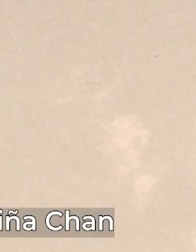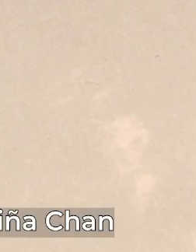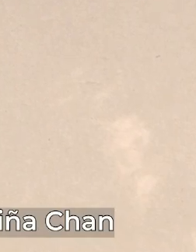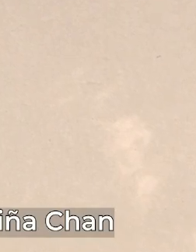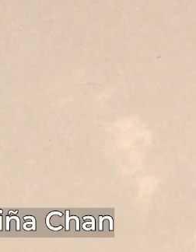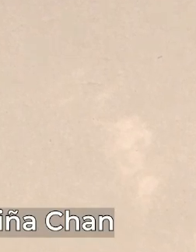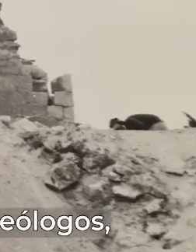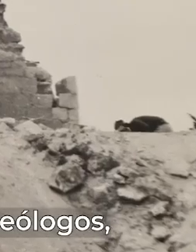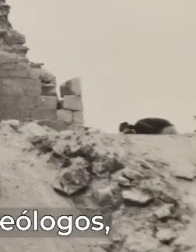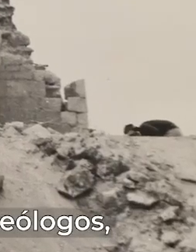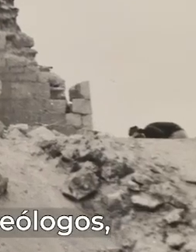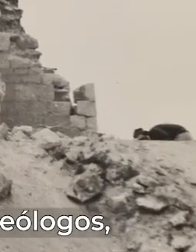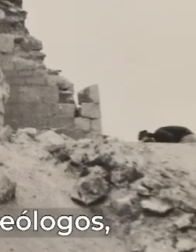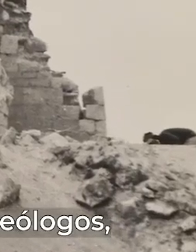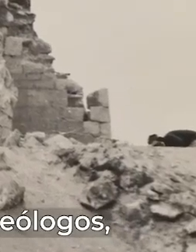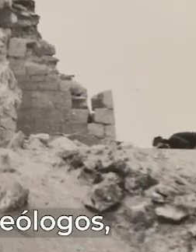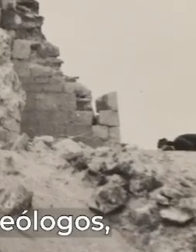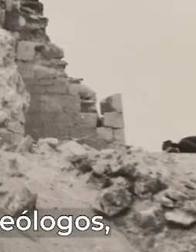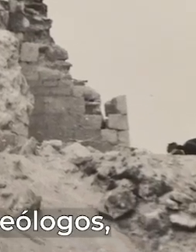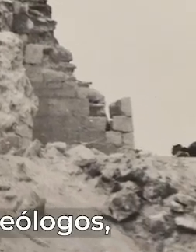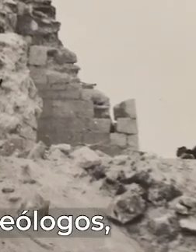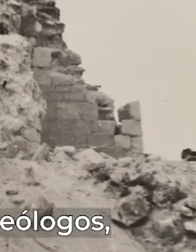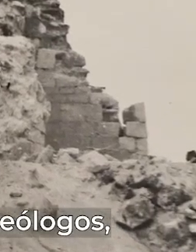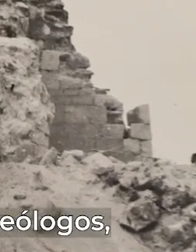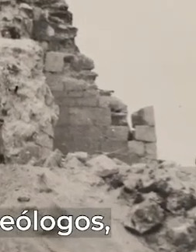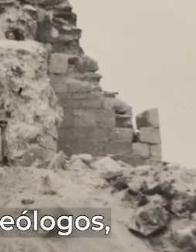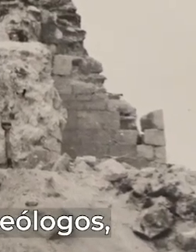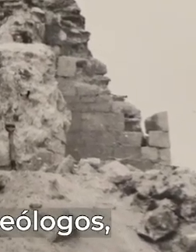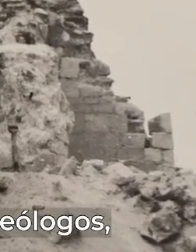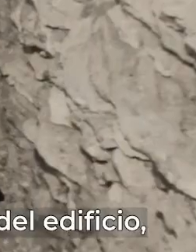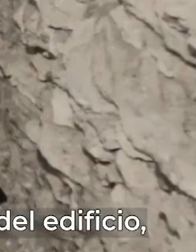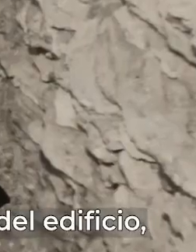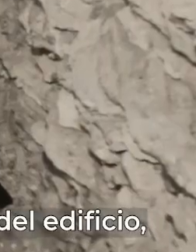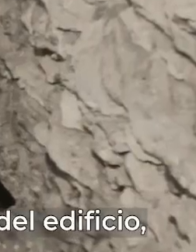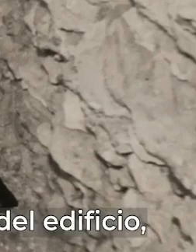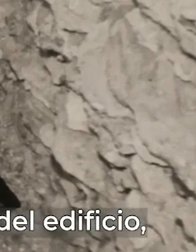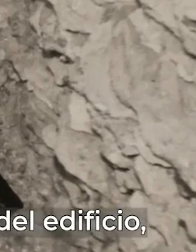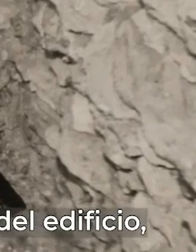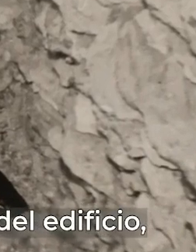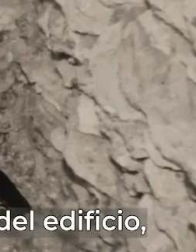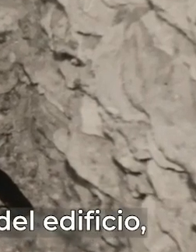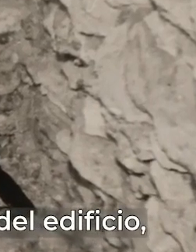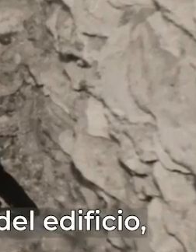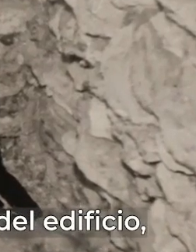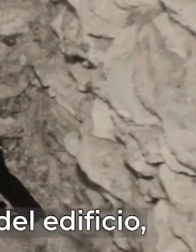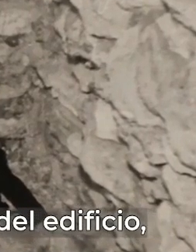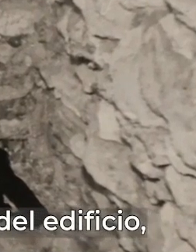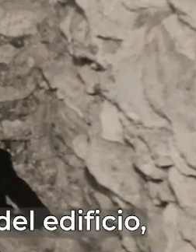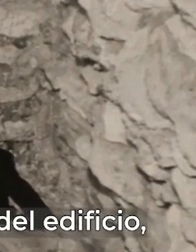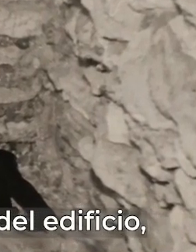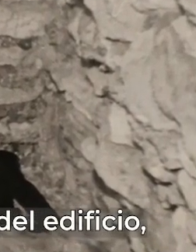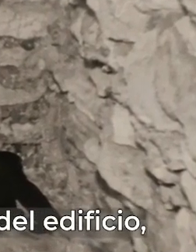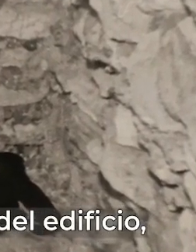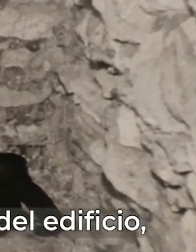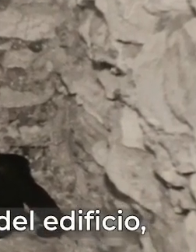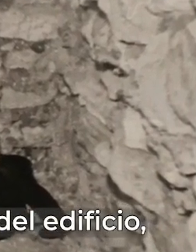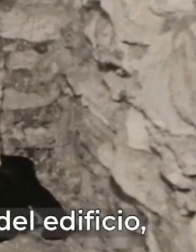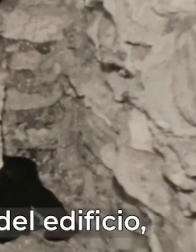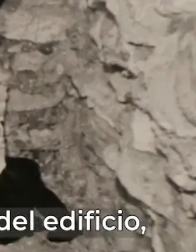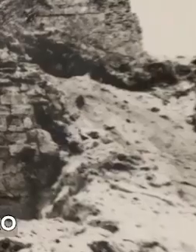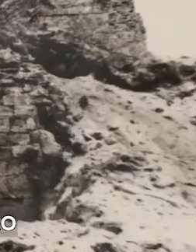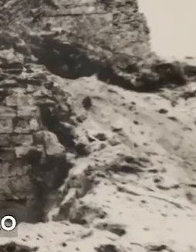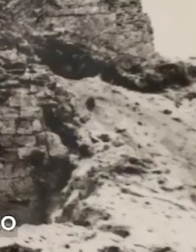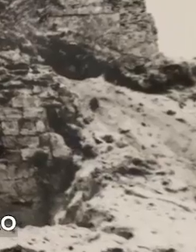Román Piña Chan, con un equipo de jóvenes arqueólogas y arqueólogos, desarrollaron un intenso trabajo de exploración del